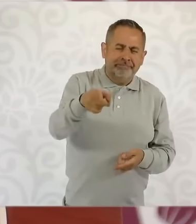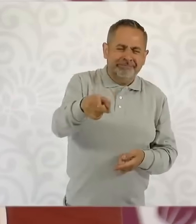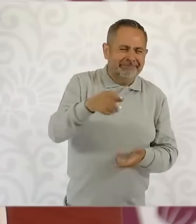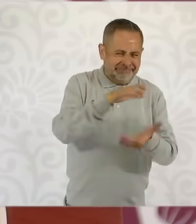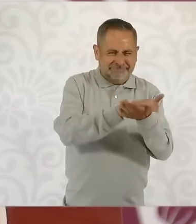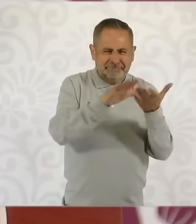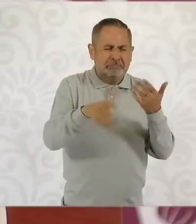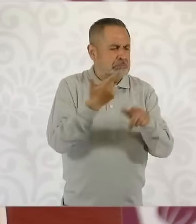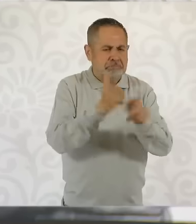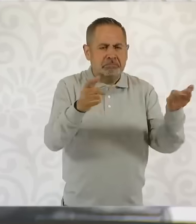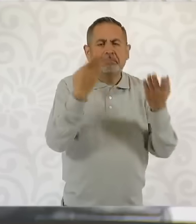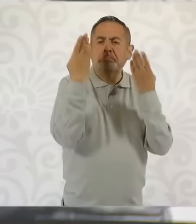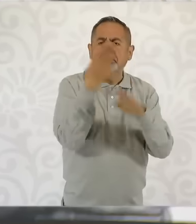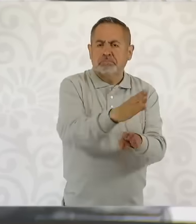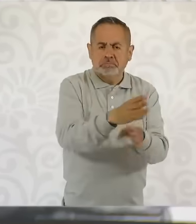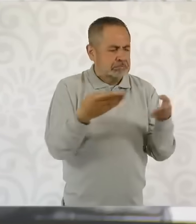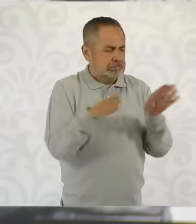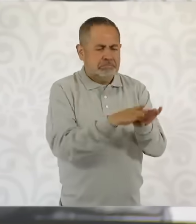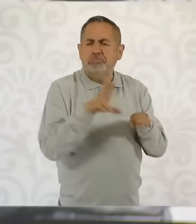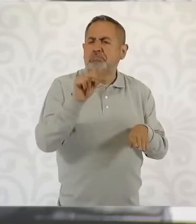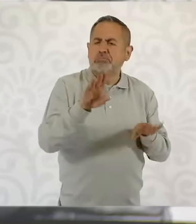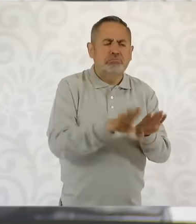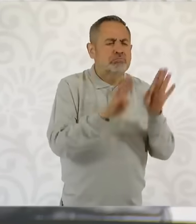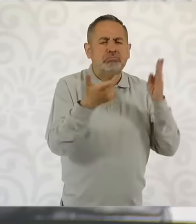que libremente puede utilizar ese recurso.